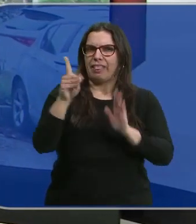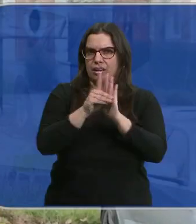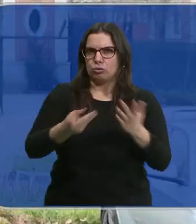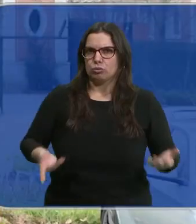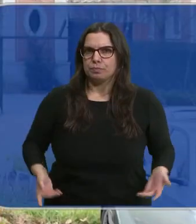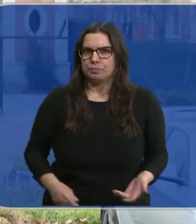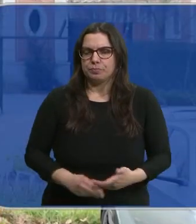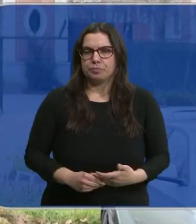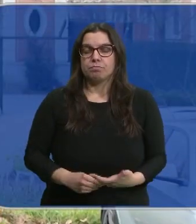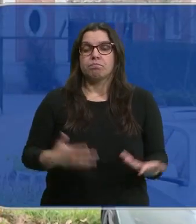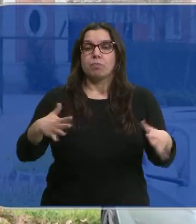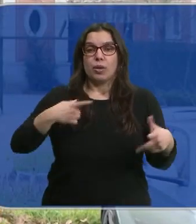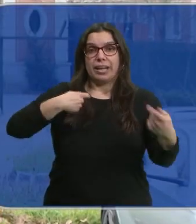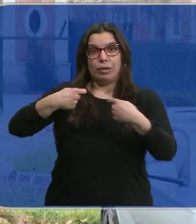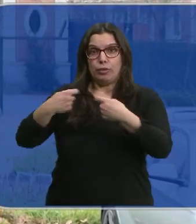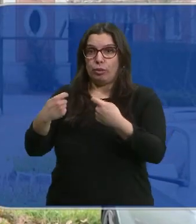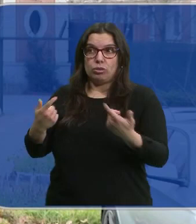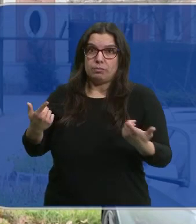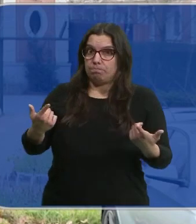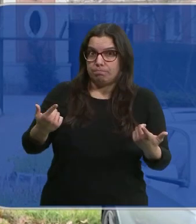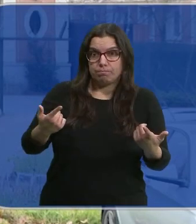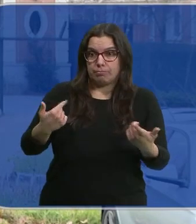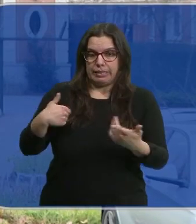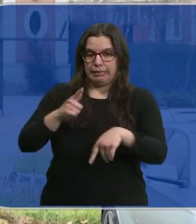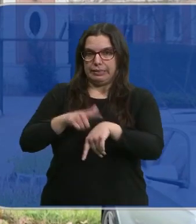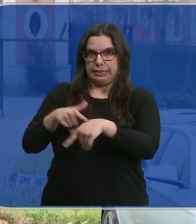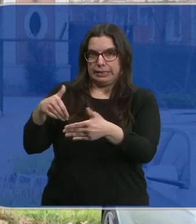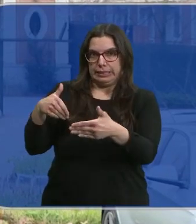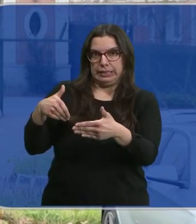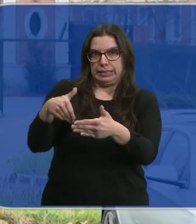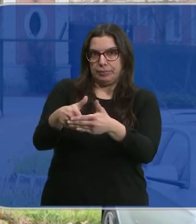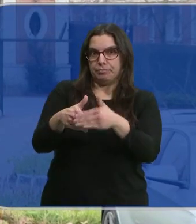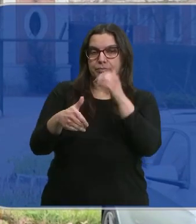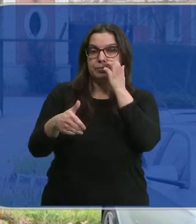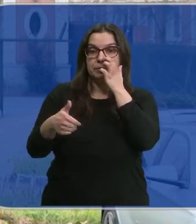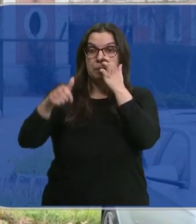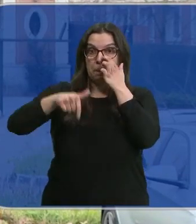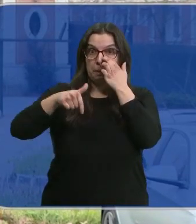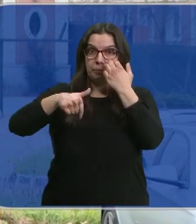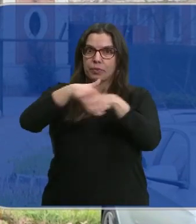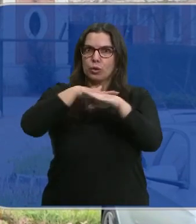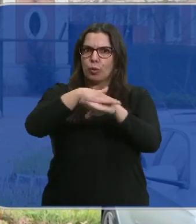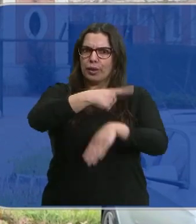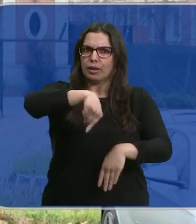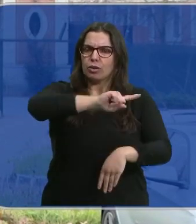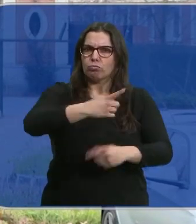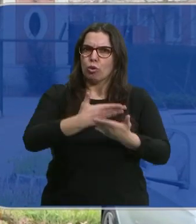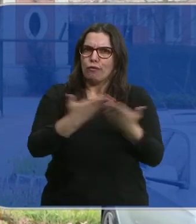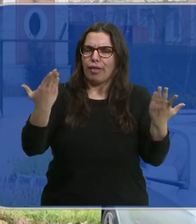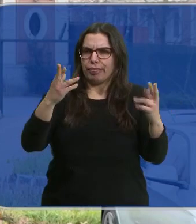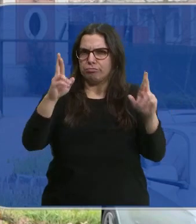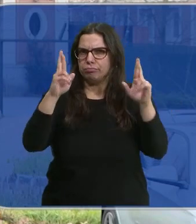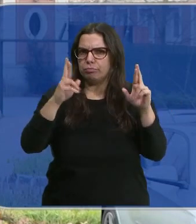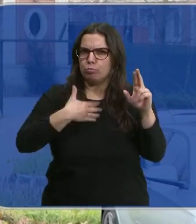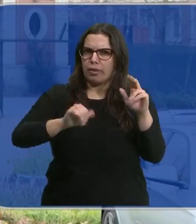A pesar de que esas negociaciones prácticamente entran en tiempo de descuento, aquí en Moncloa siguen confiando